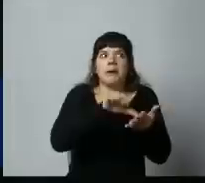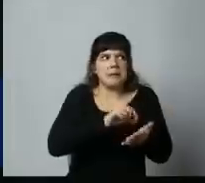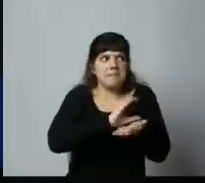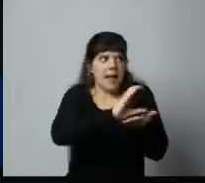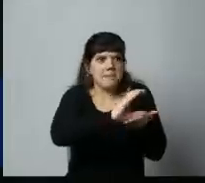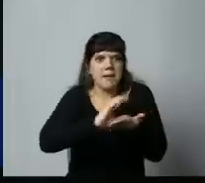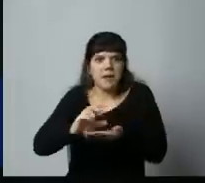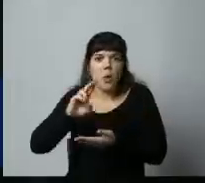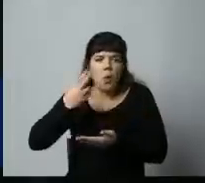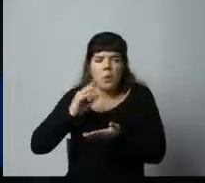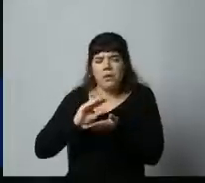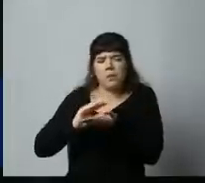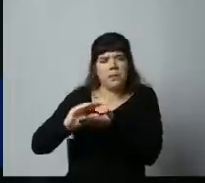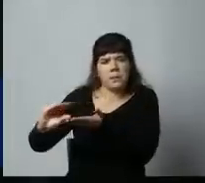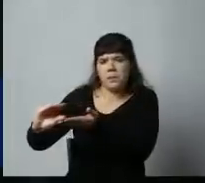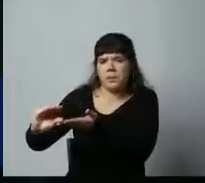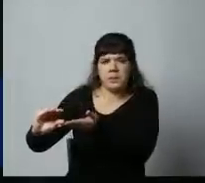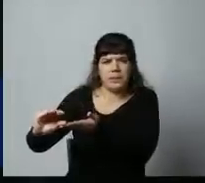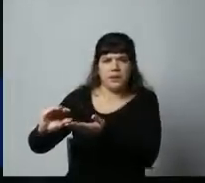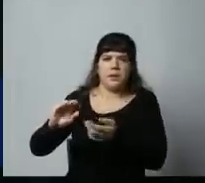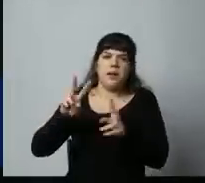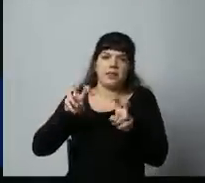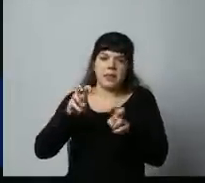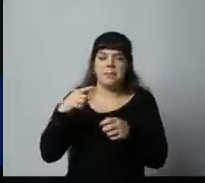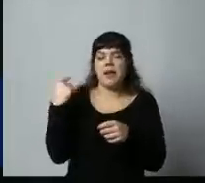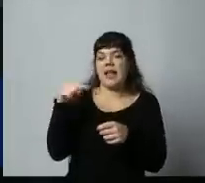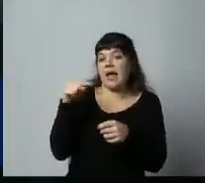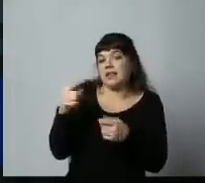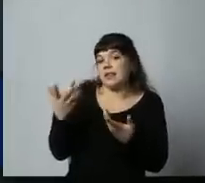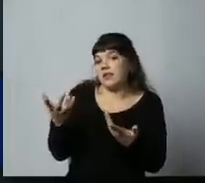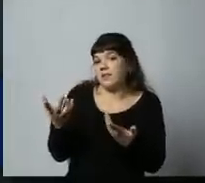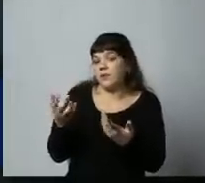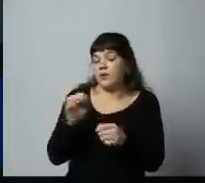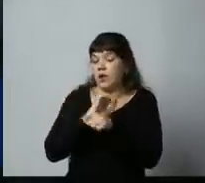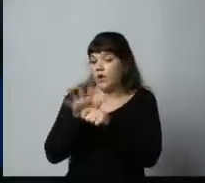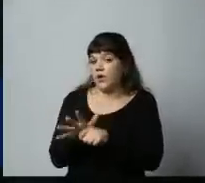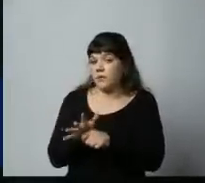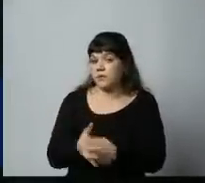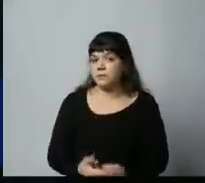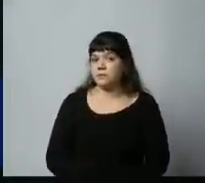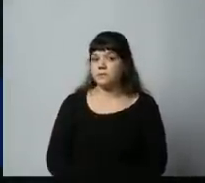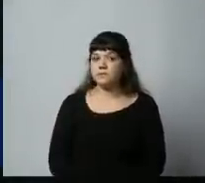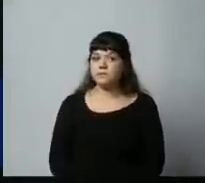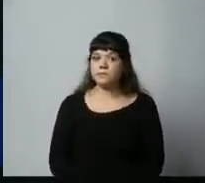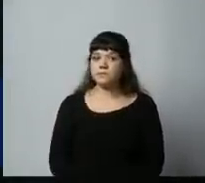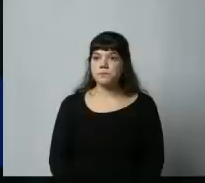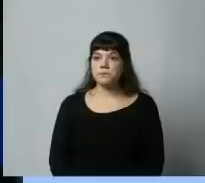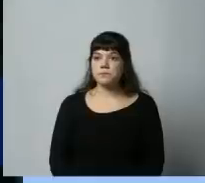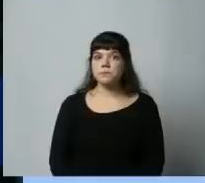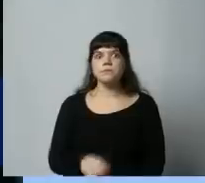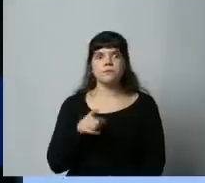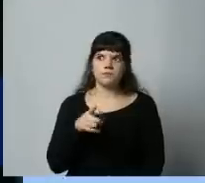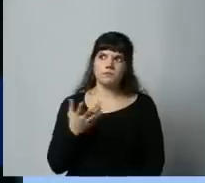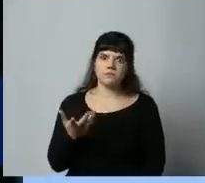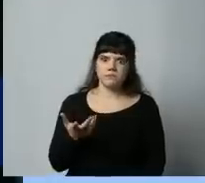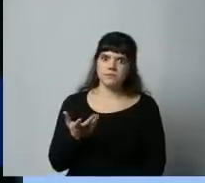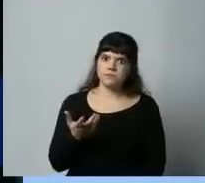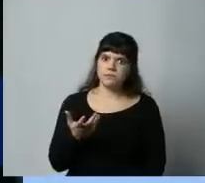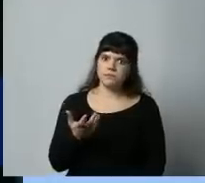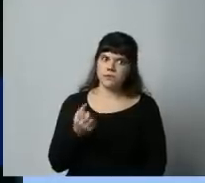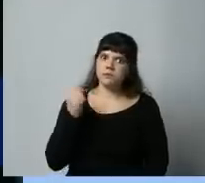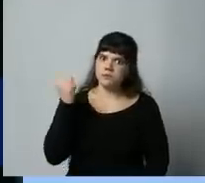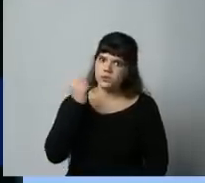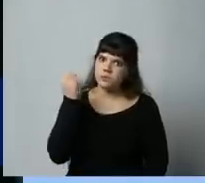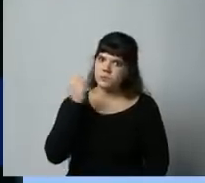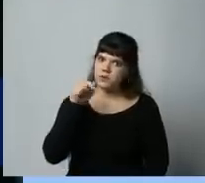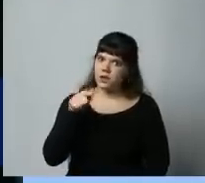los eh resultados negativos que tuvo la la pandemia sí es un dato muy